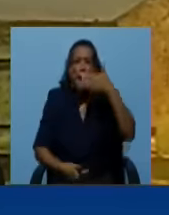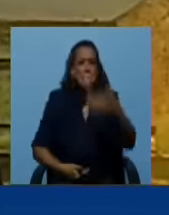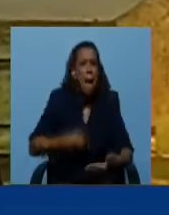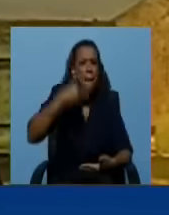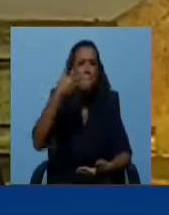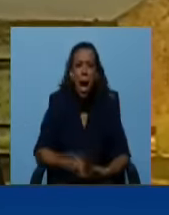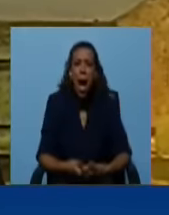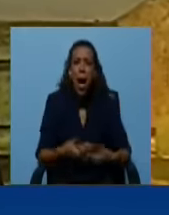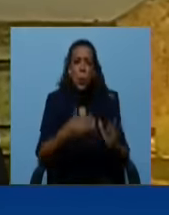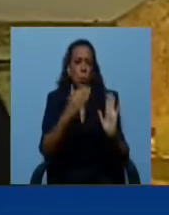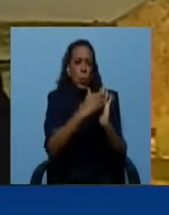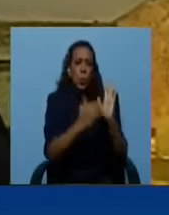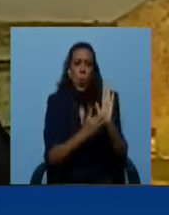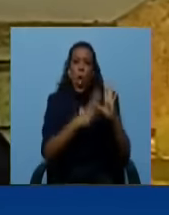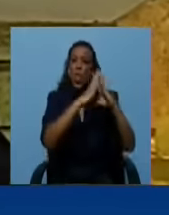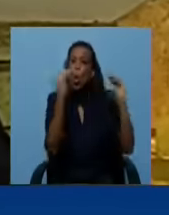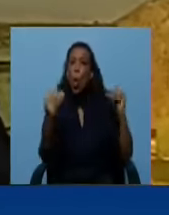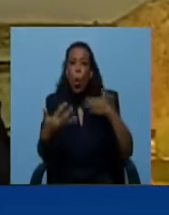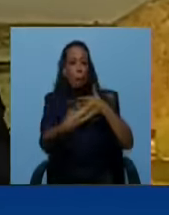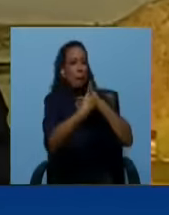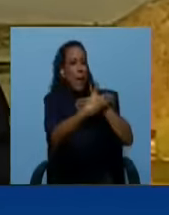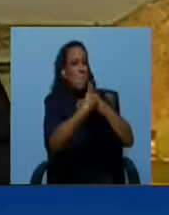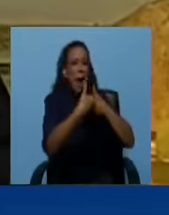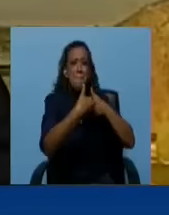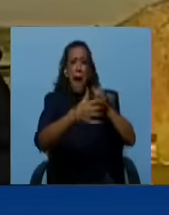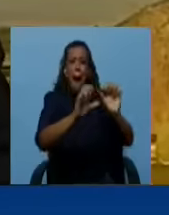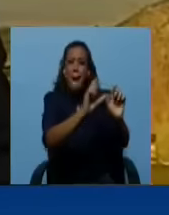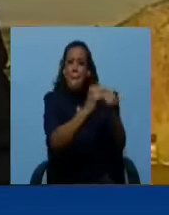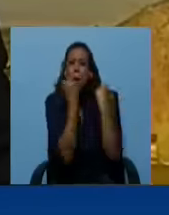recibió todos los ataques